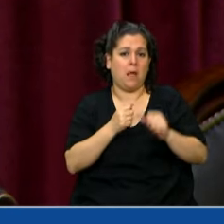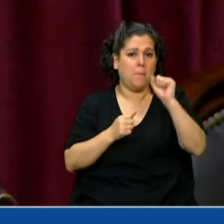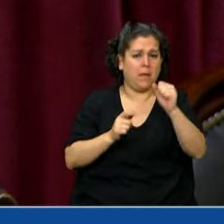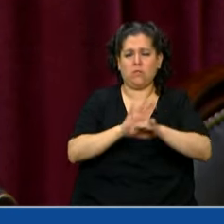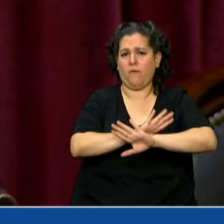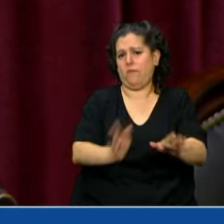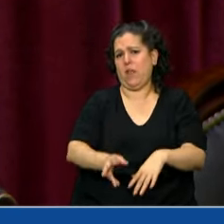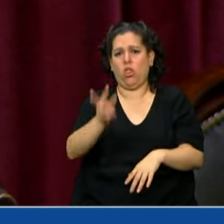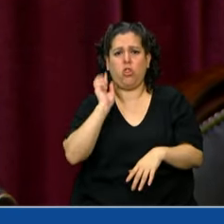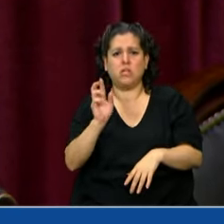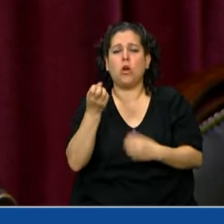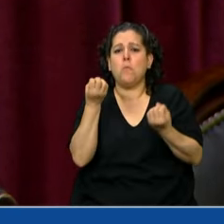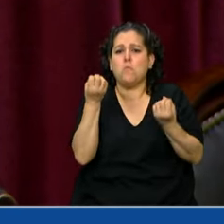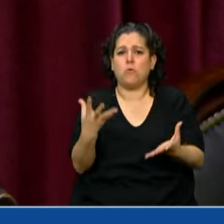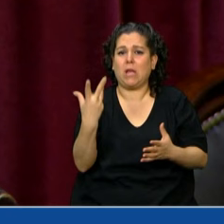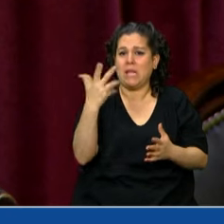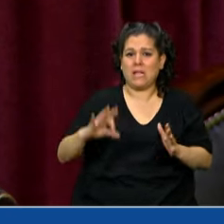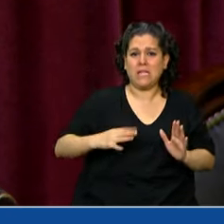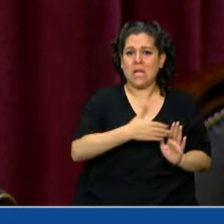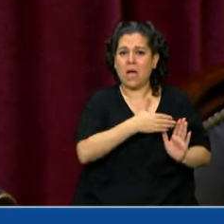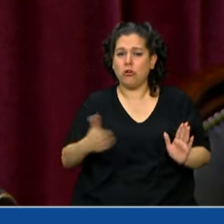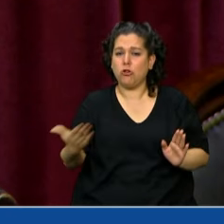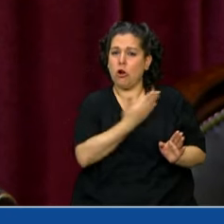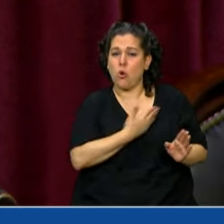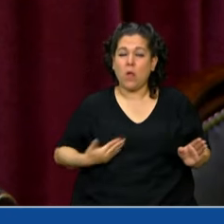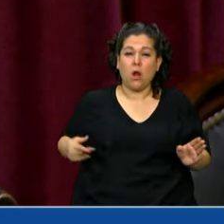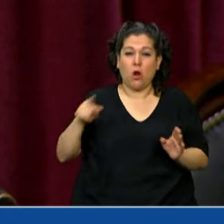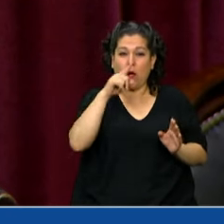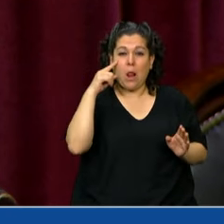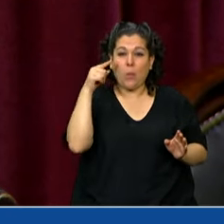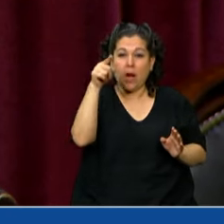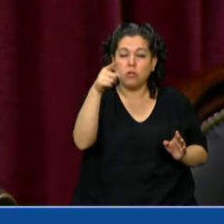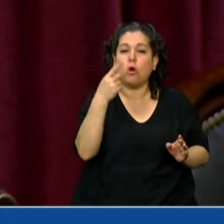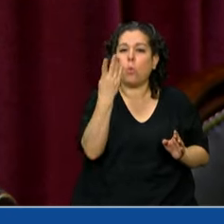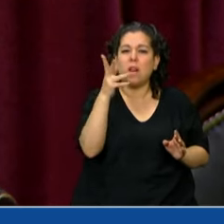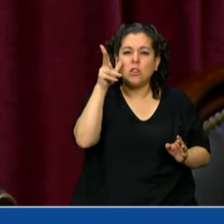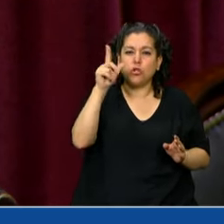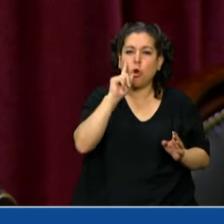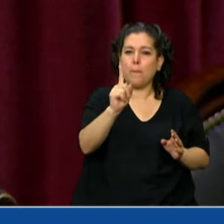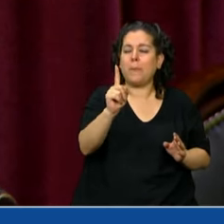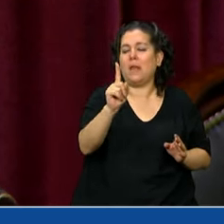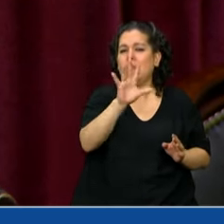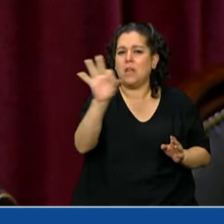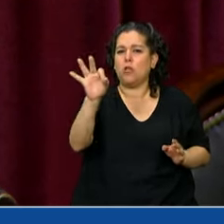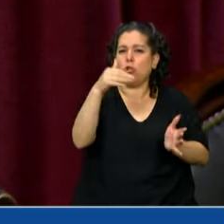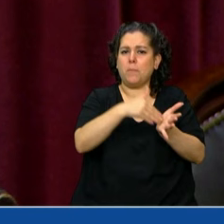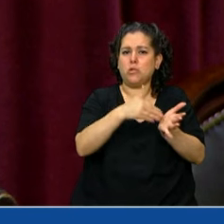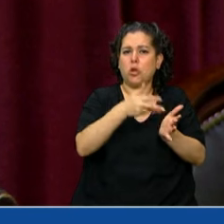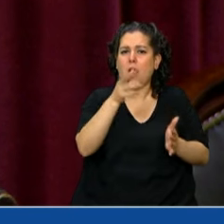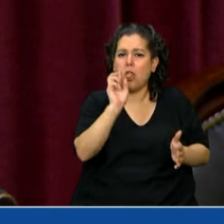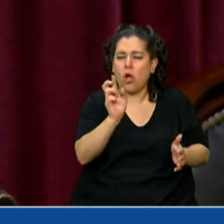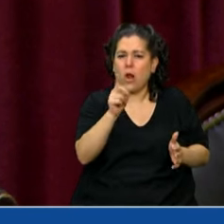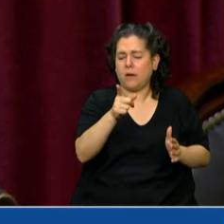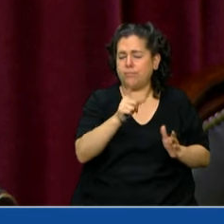Durante los tres primeros años de este gobierno que hubieron Durante los tres primeros años de este gobierno 48,500 millones de dólares superavit